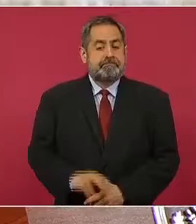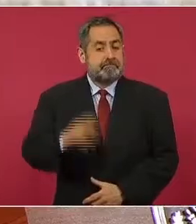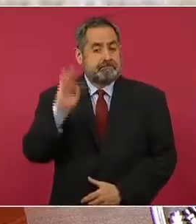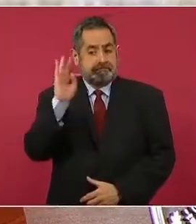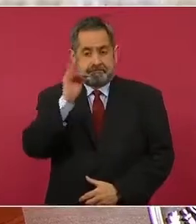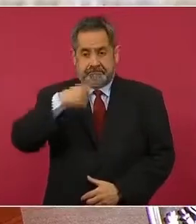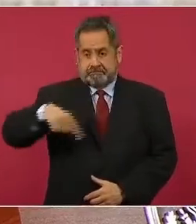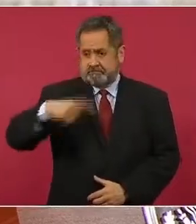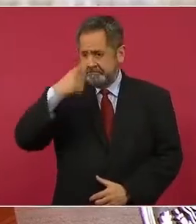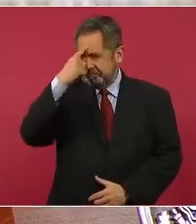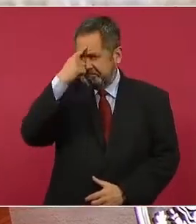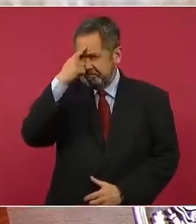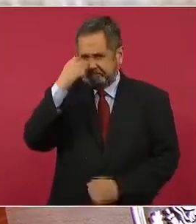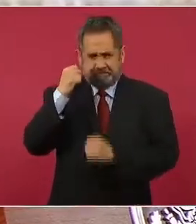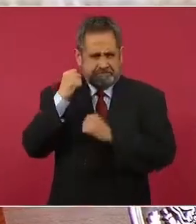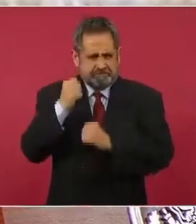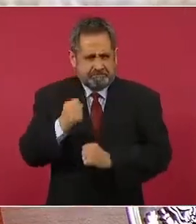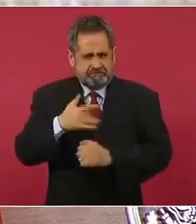espérate